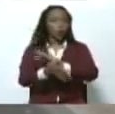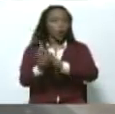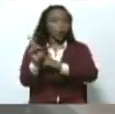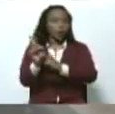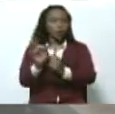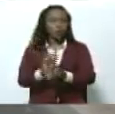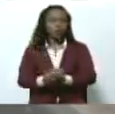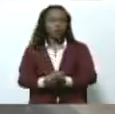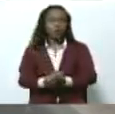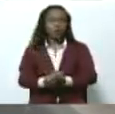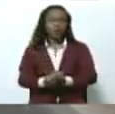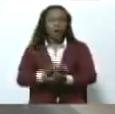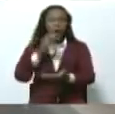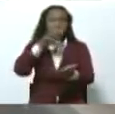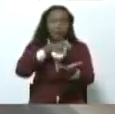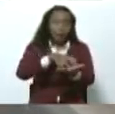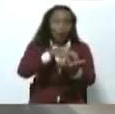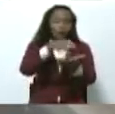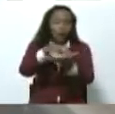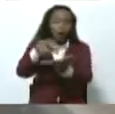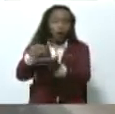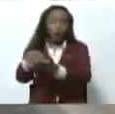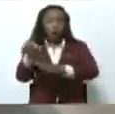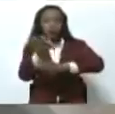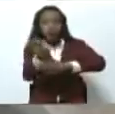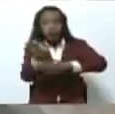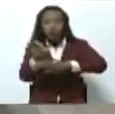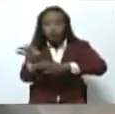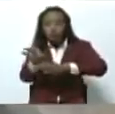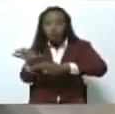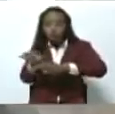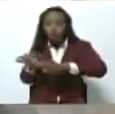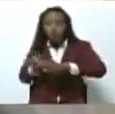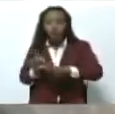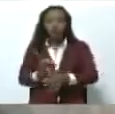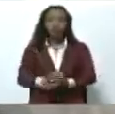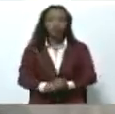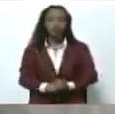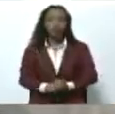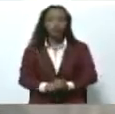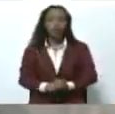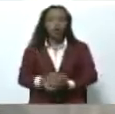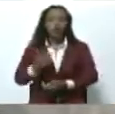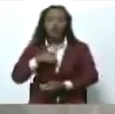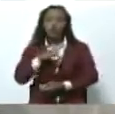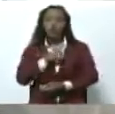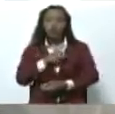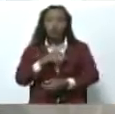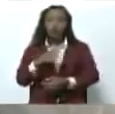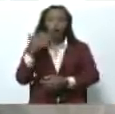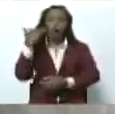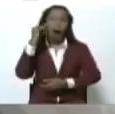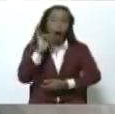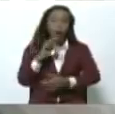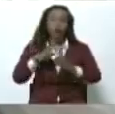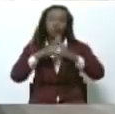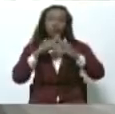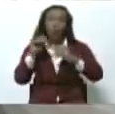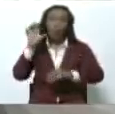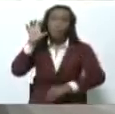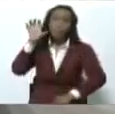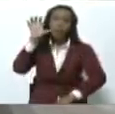datos, estados por estado, municipio por municipio. Nosotros tenemos todo el mapa